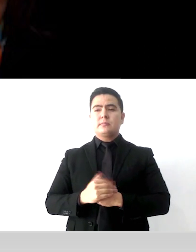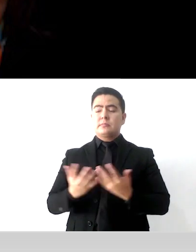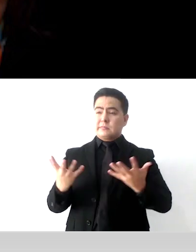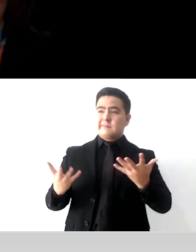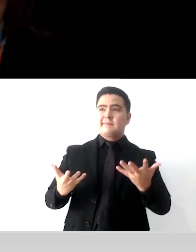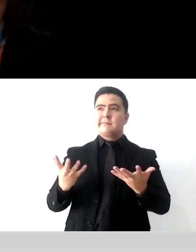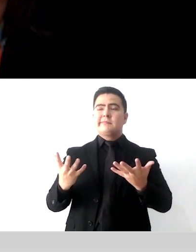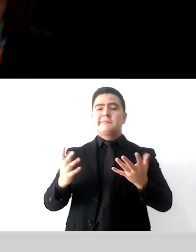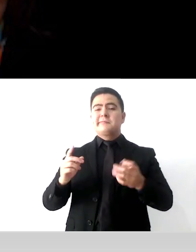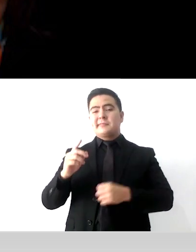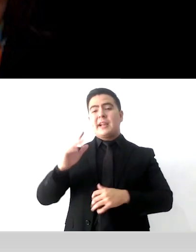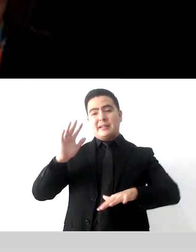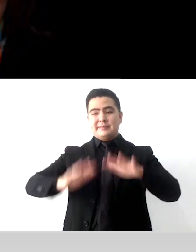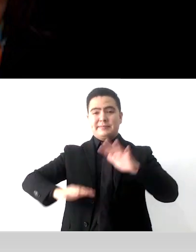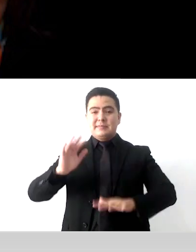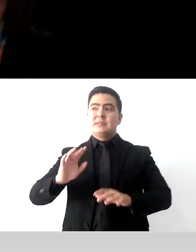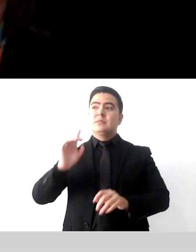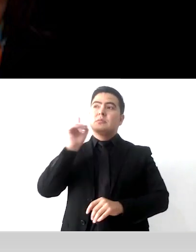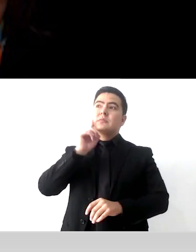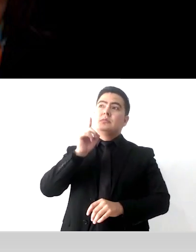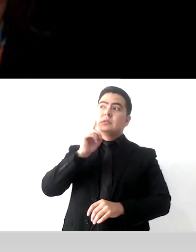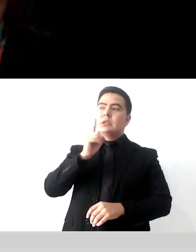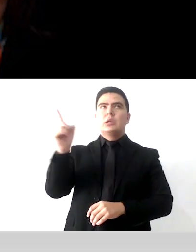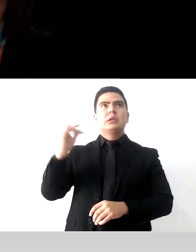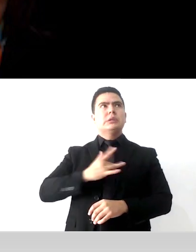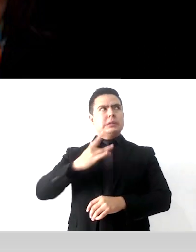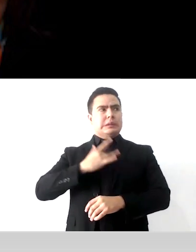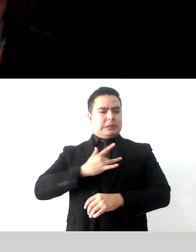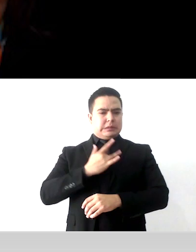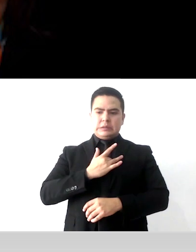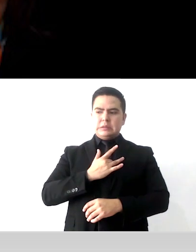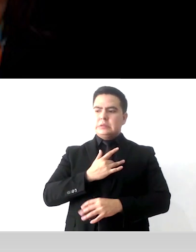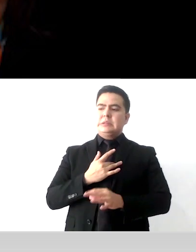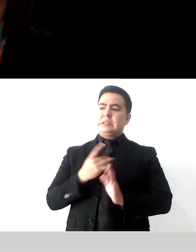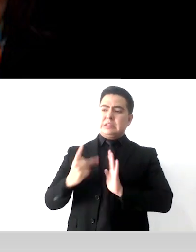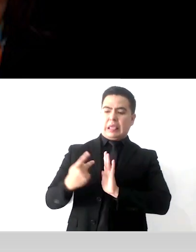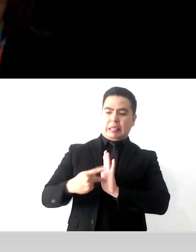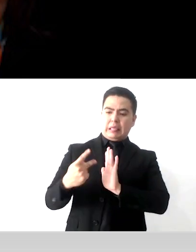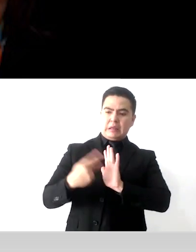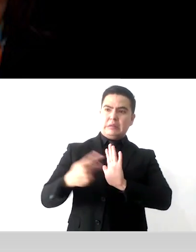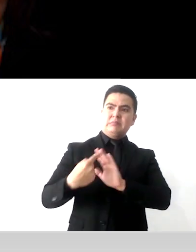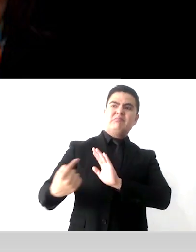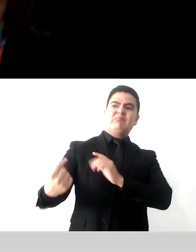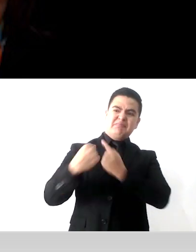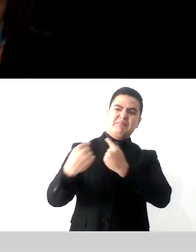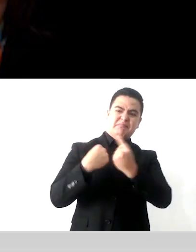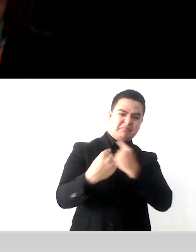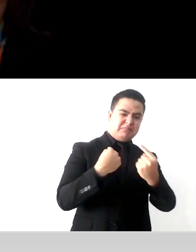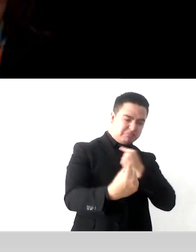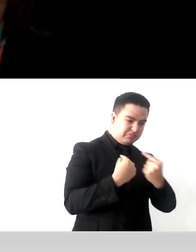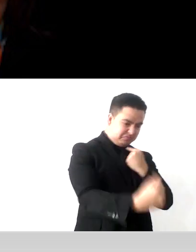también se lleva a las mujeres a estar en una situación de permanente amenaza, acoso. Ha habido